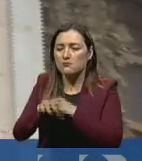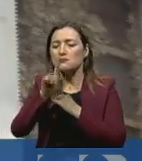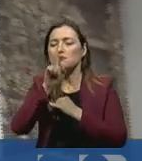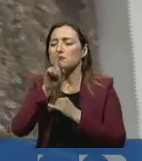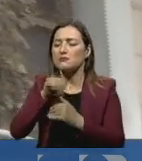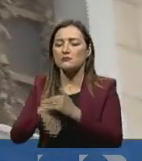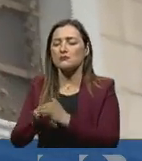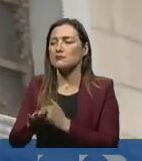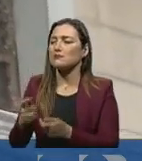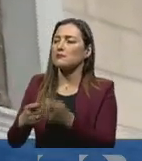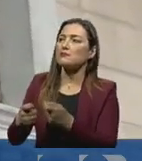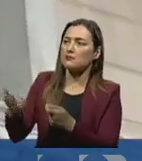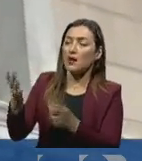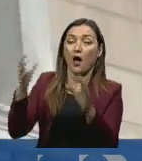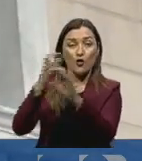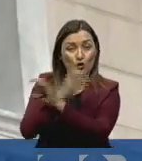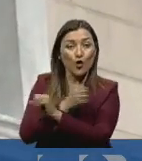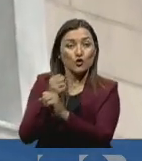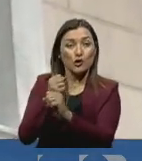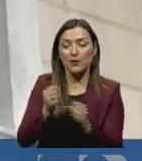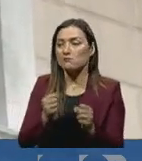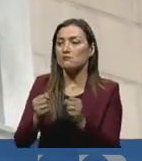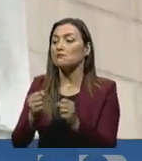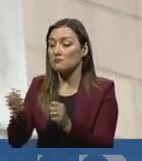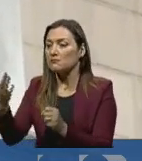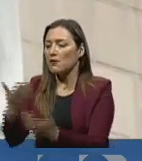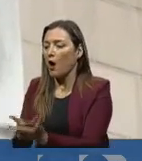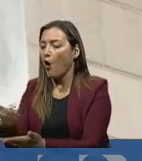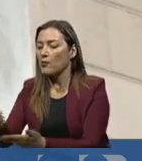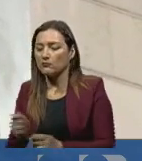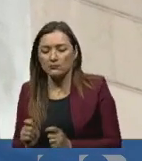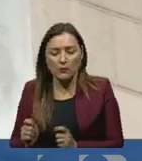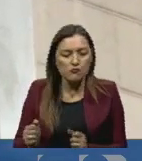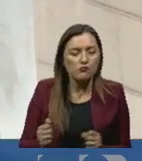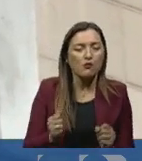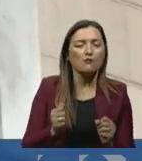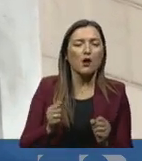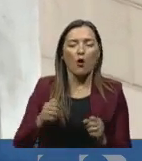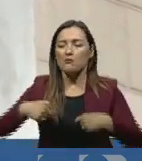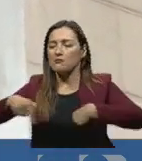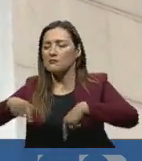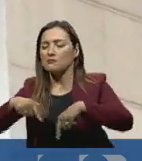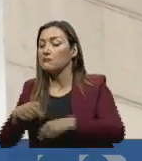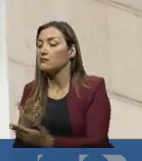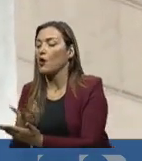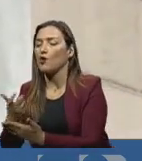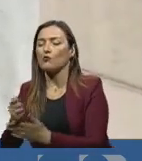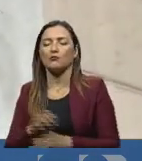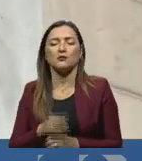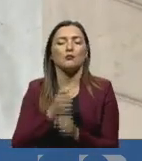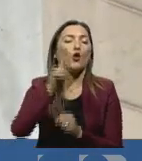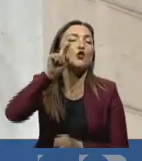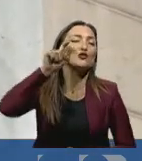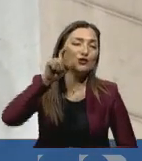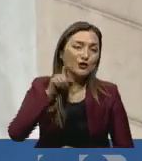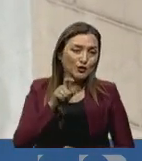casas y en la noche vienen y y la gente que generalmente la gente los prostíbulos a